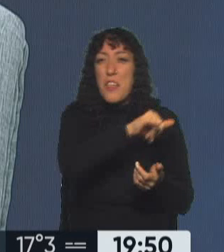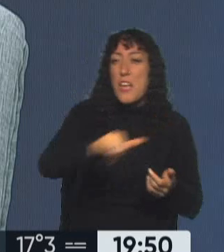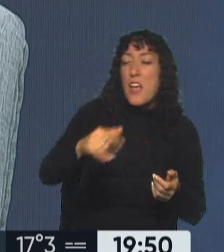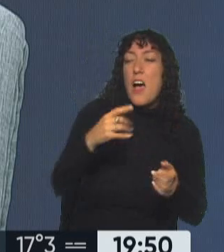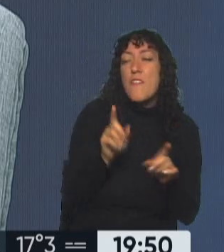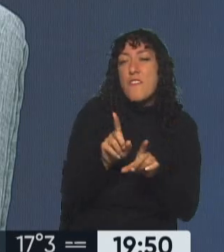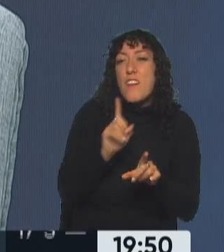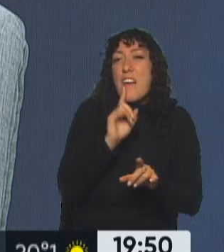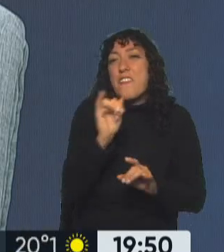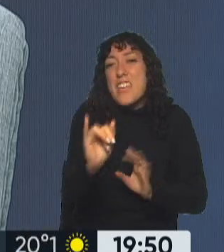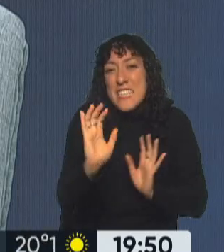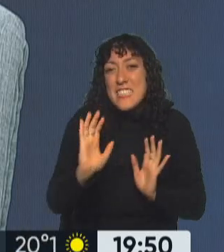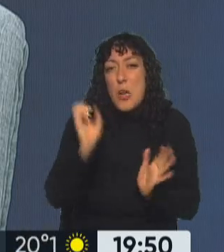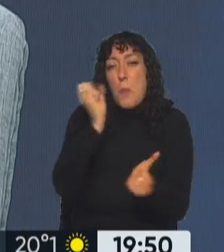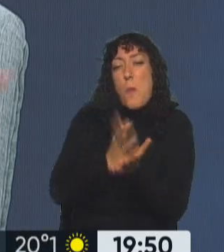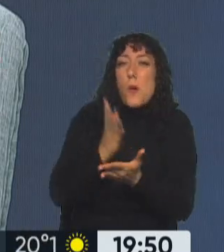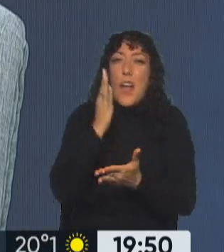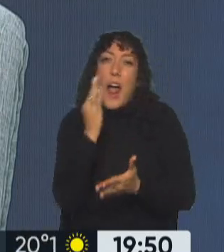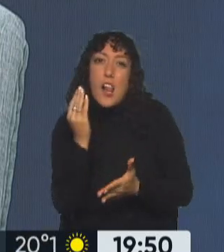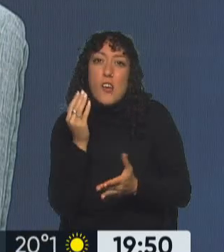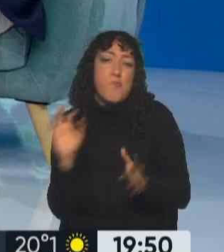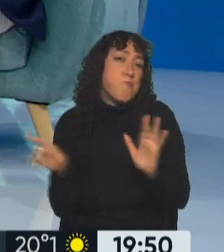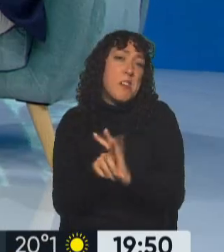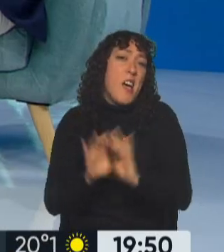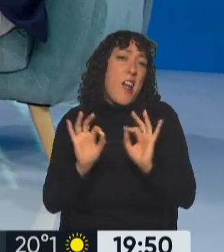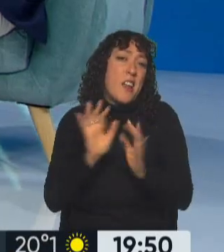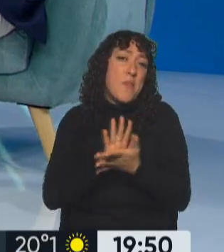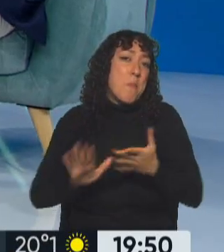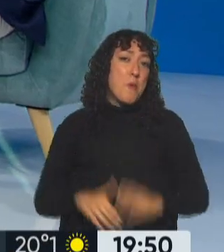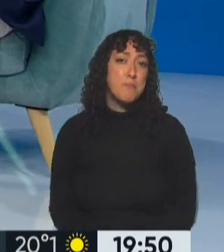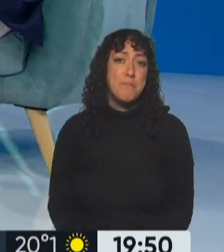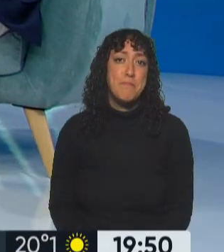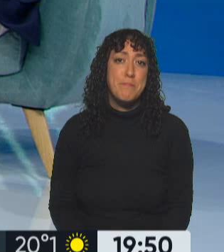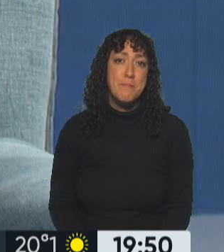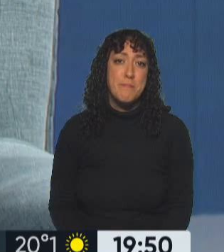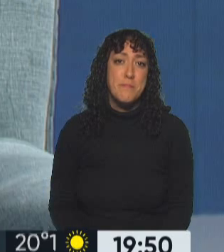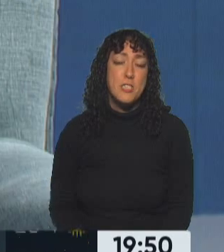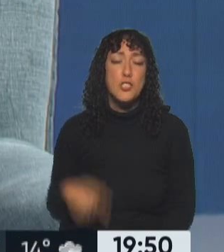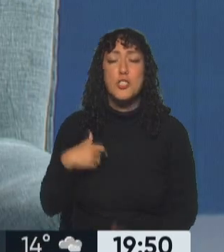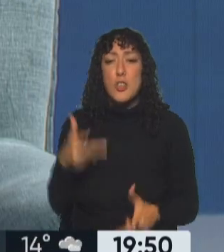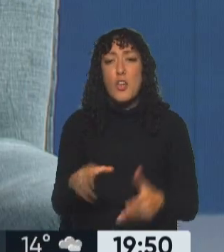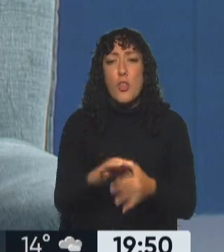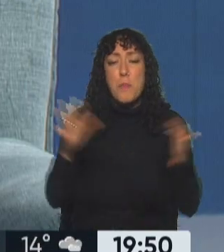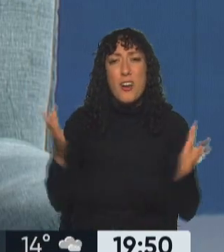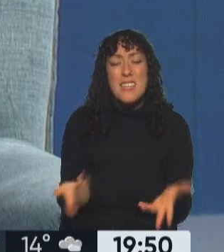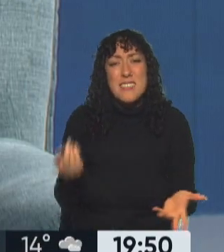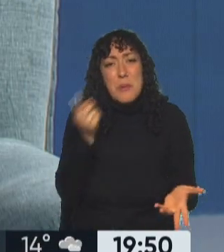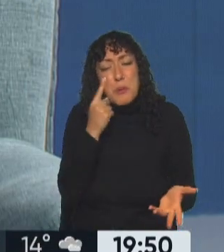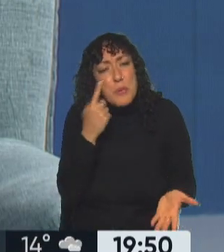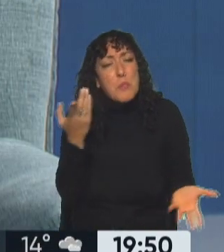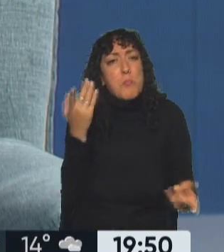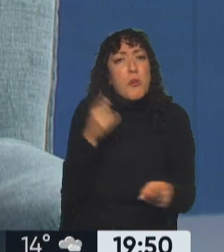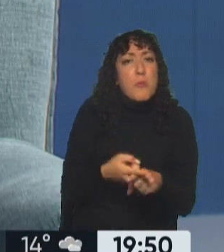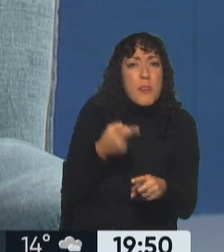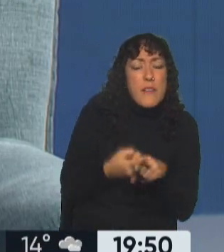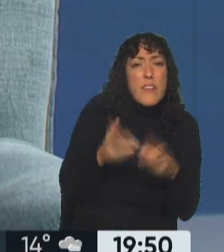paga alguna multa y se legaliza y todo va para adelante. Yo digo, vivimos en democracia, celebramos la